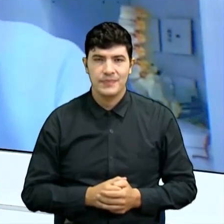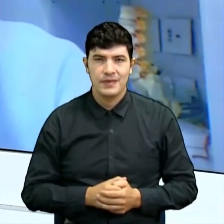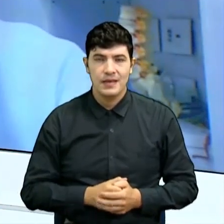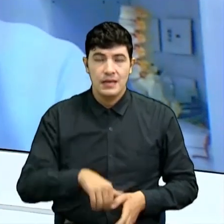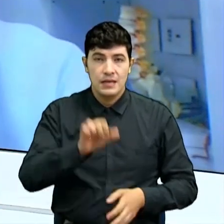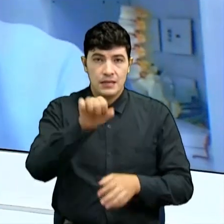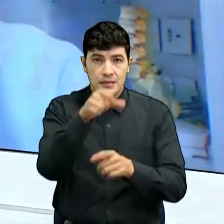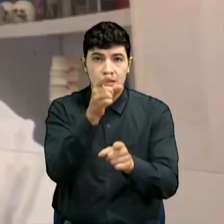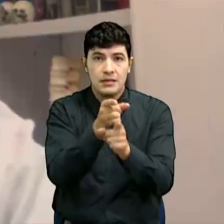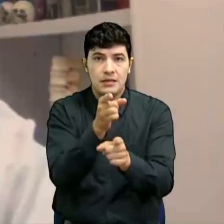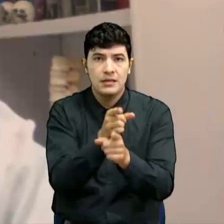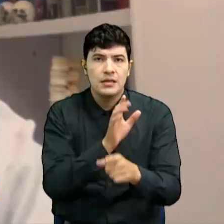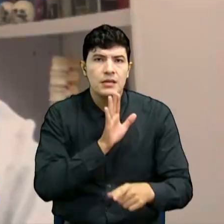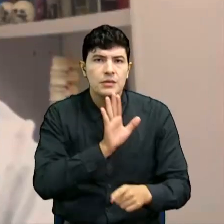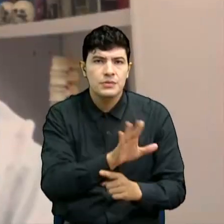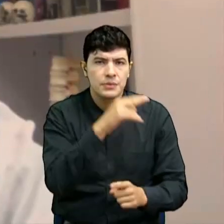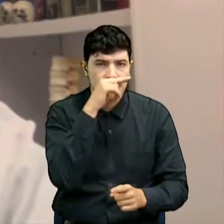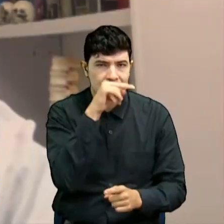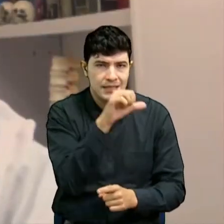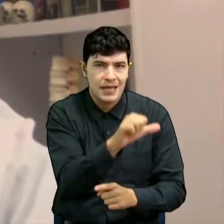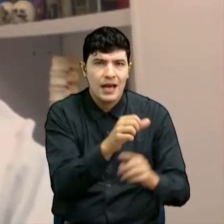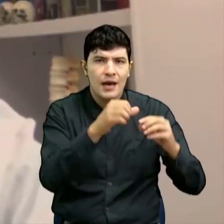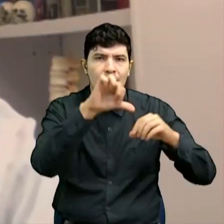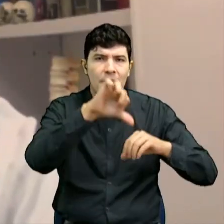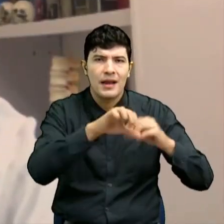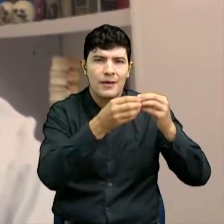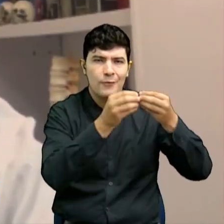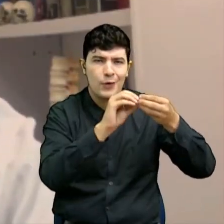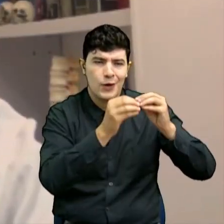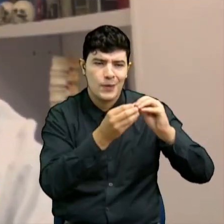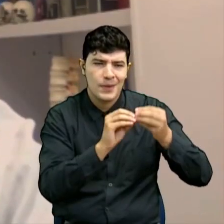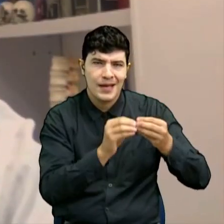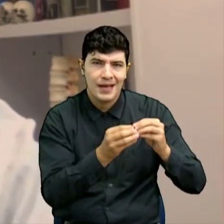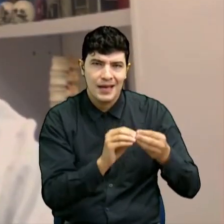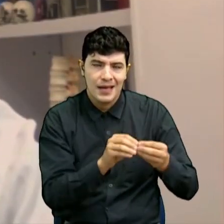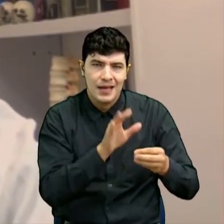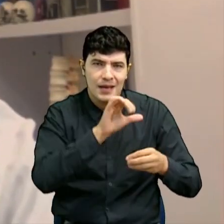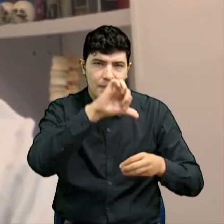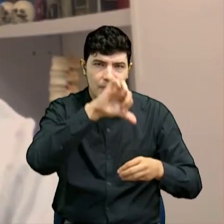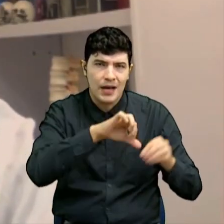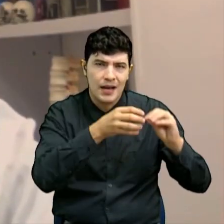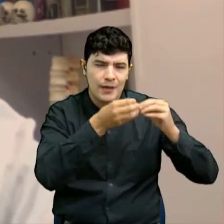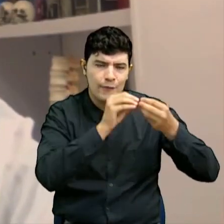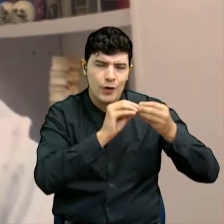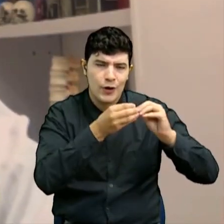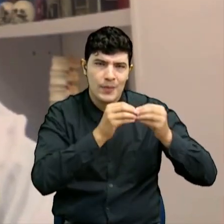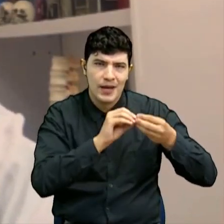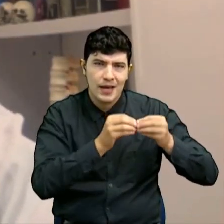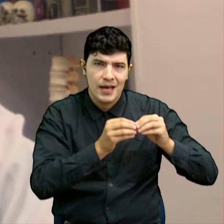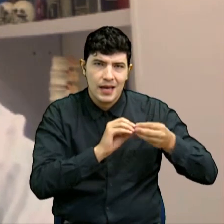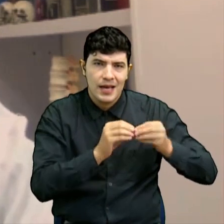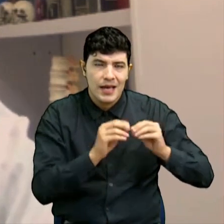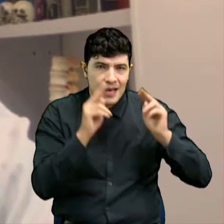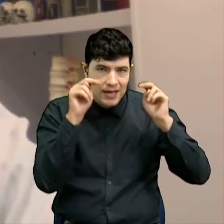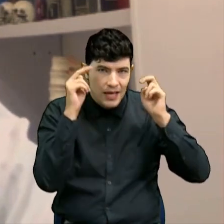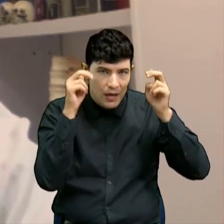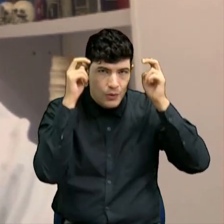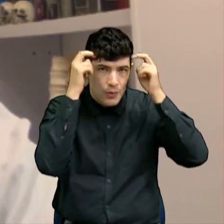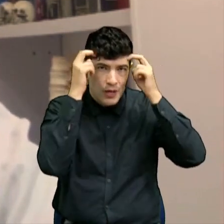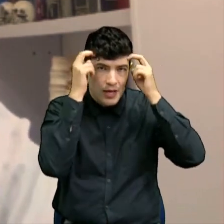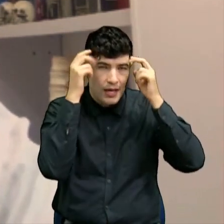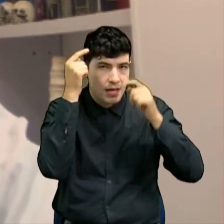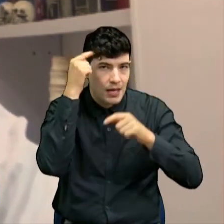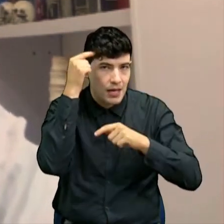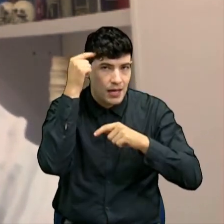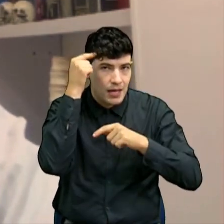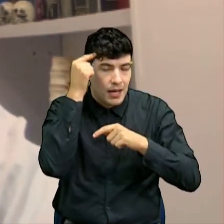Se trataba de un defecto congénito, falta de cierre de los elementos neuronales, es decir, los elementos